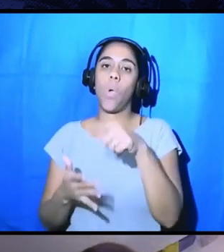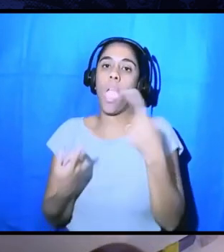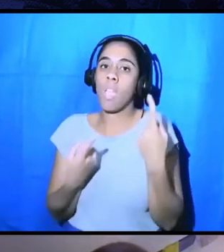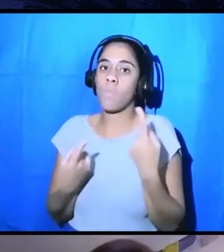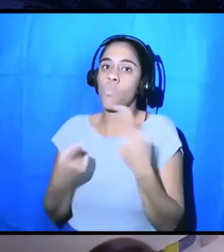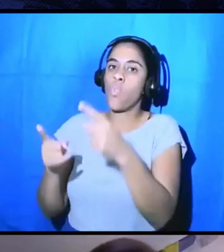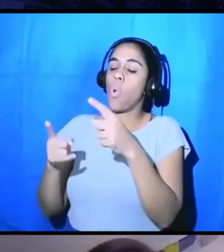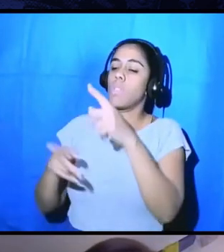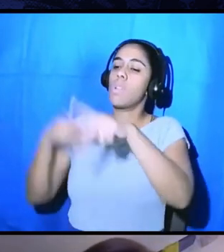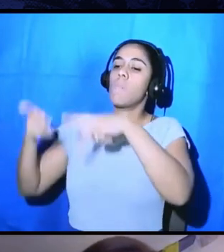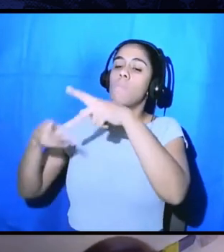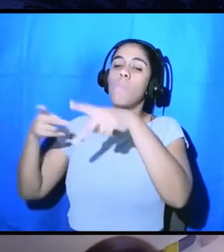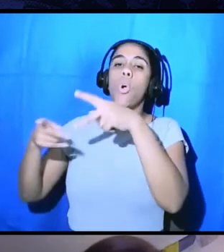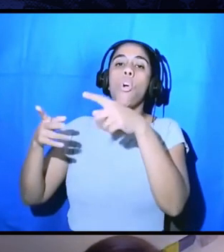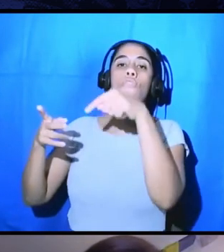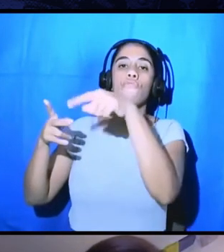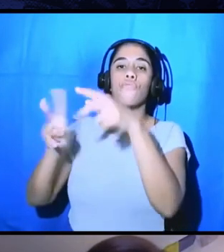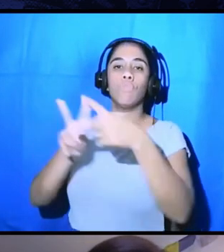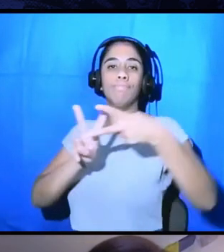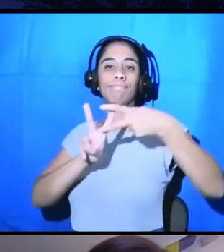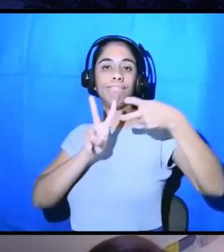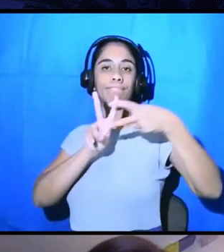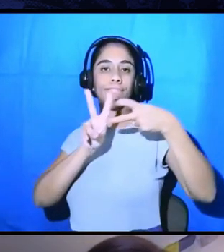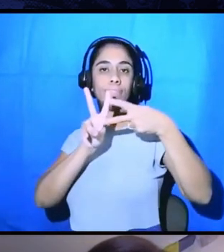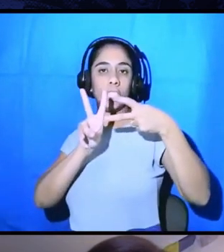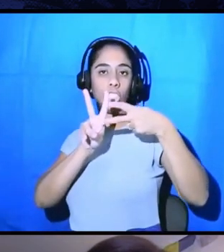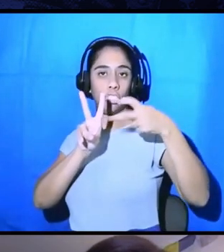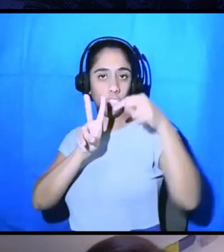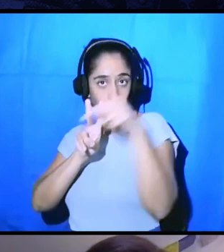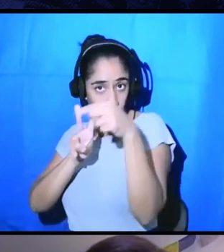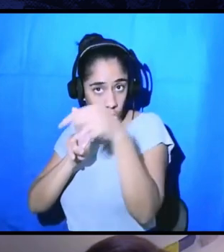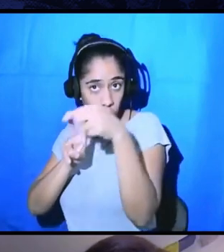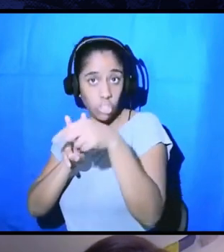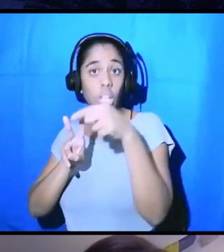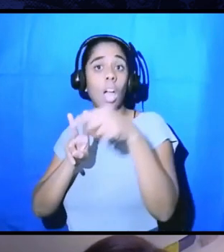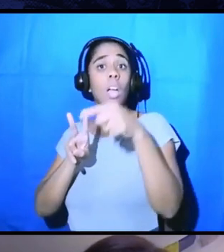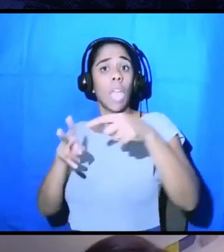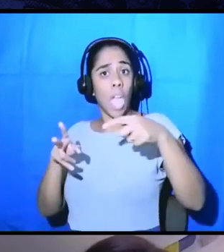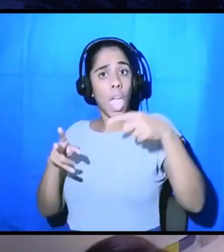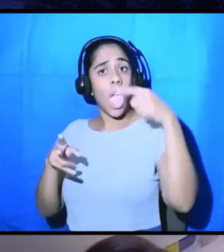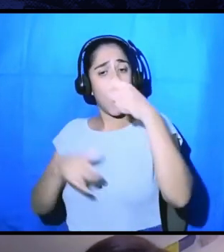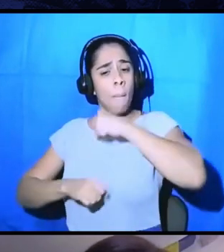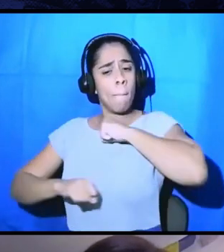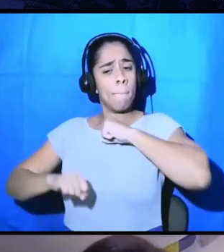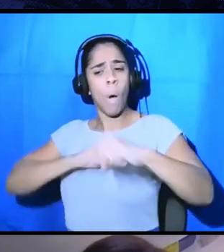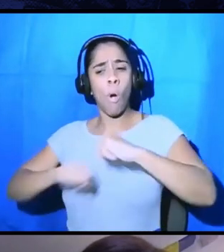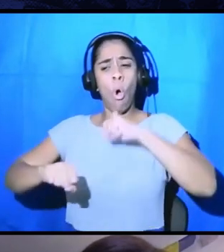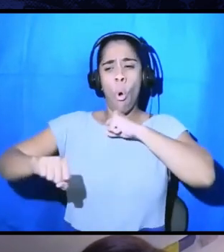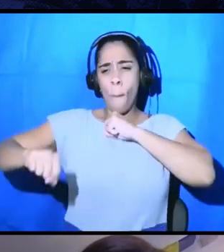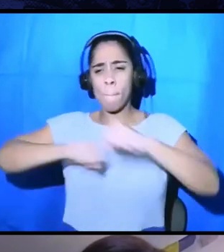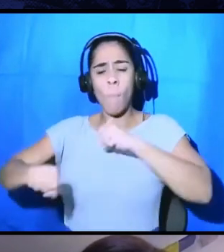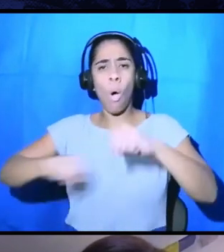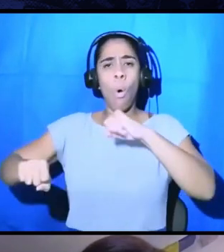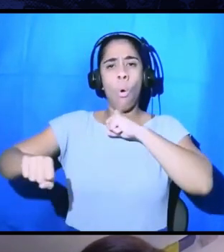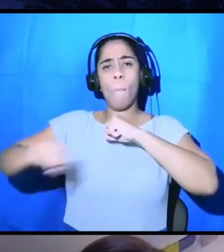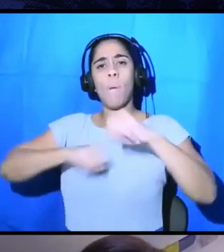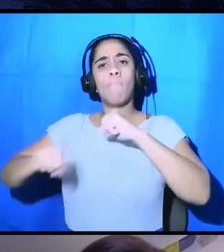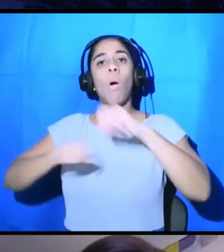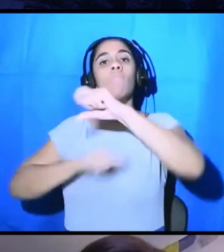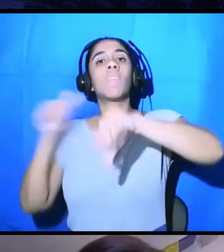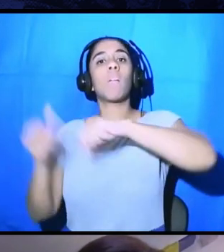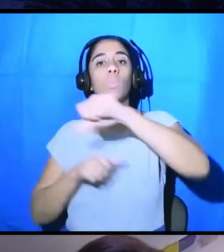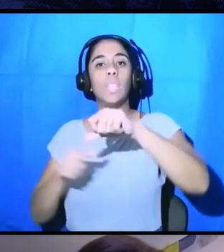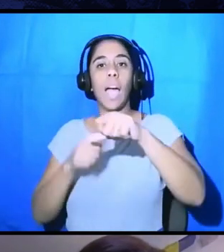demarca de terras indígenas al mismo tiempo que a gente solo tiene una representante de povos dentro del congreso una mujer indígena que fue